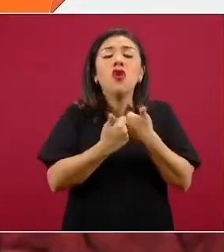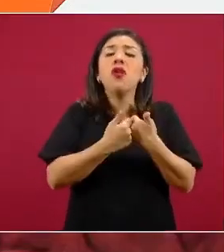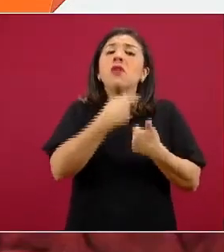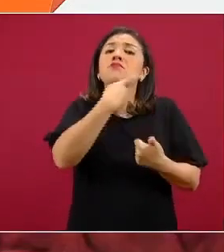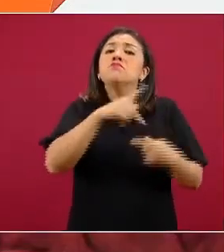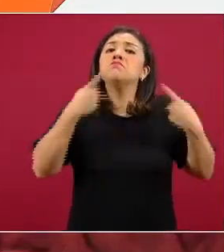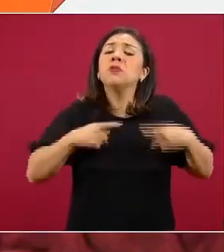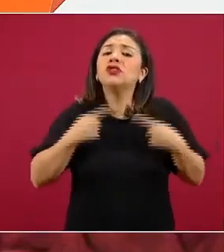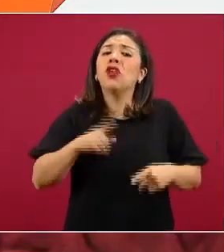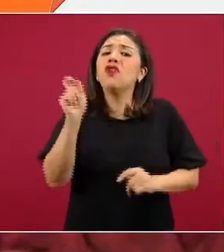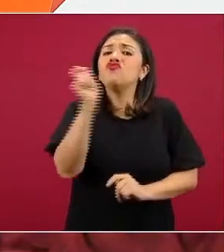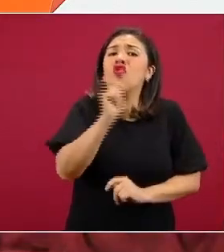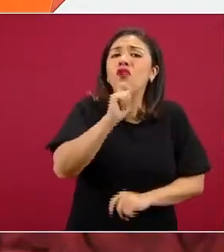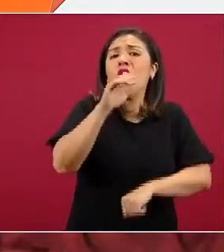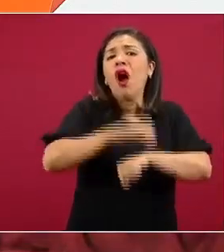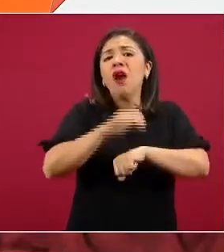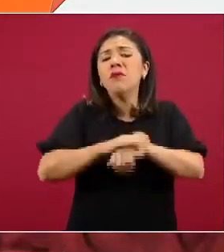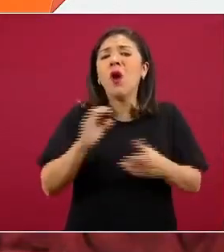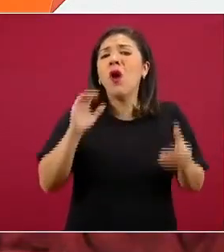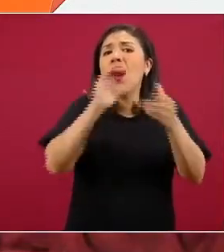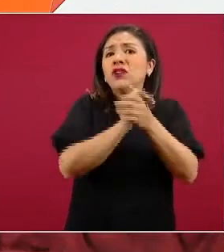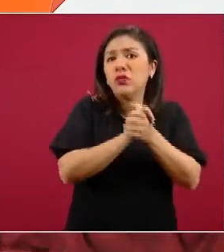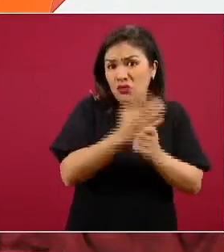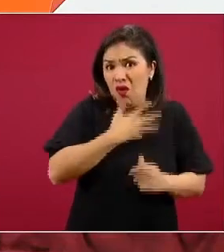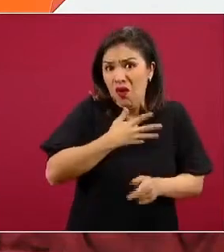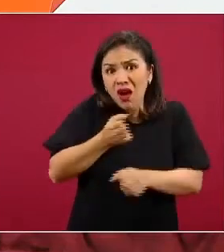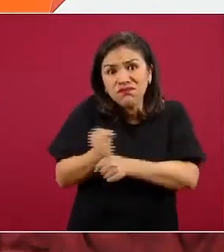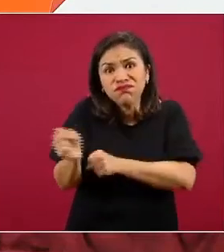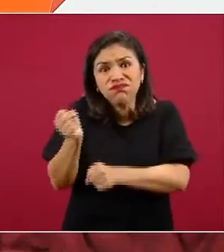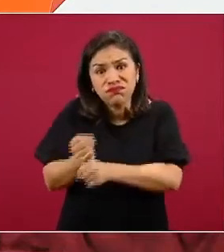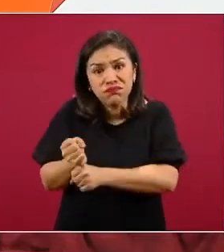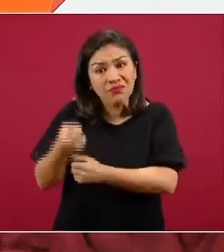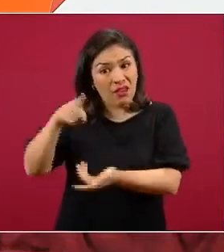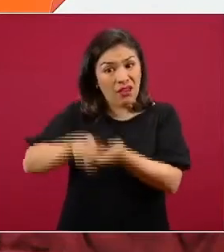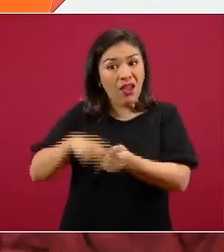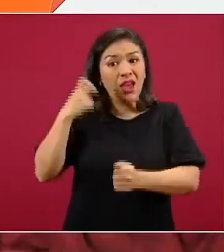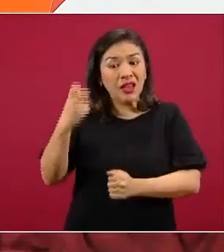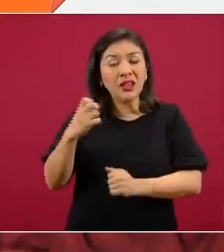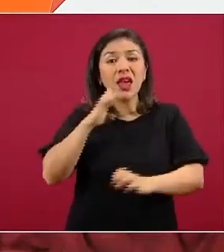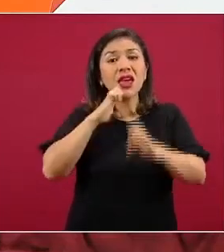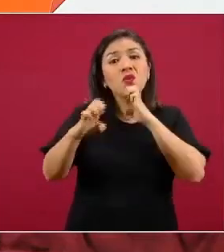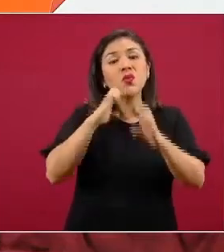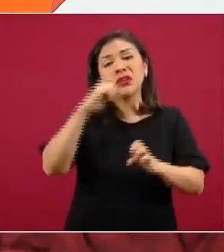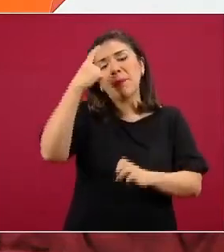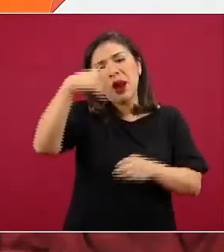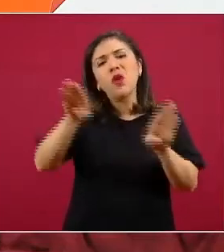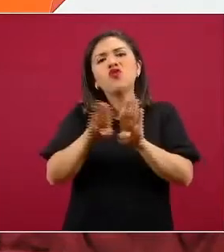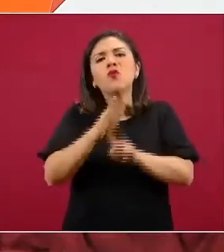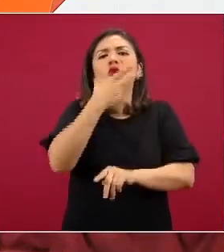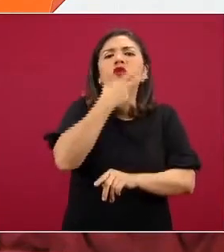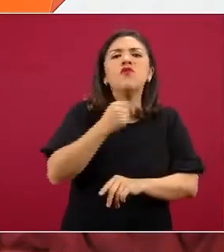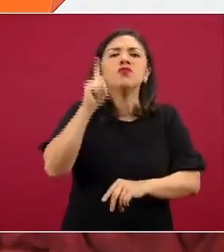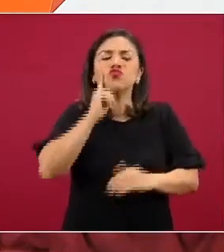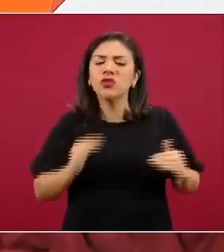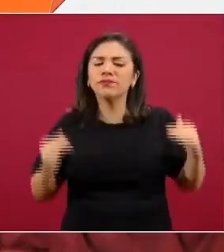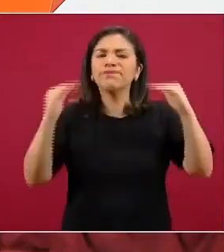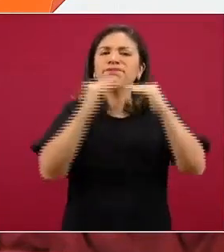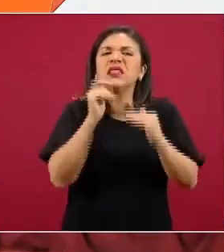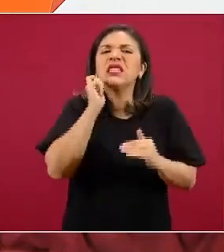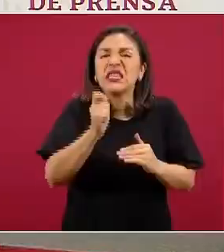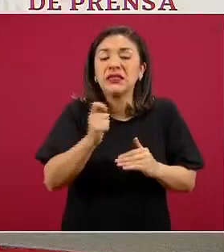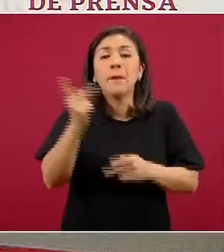esposo o novio a lo largo de su relación. Esto viene de la encuesta nacional sobre la dinámica de las relaciones en los hogares